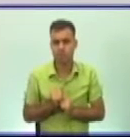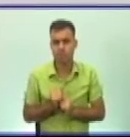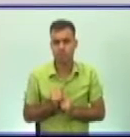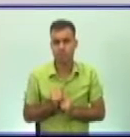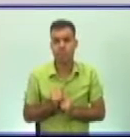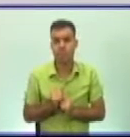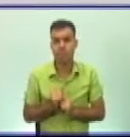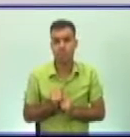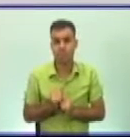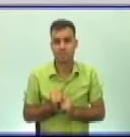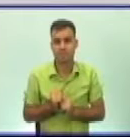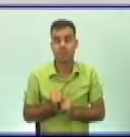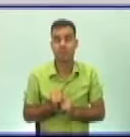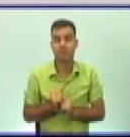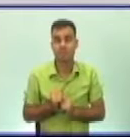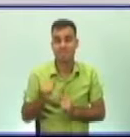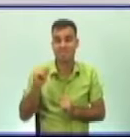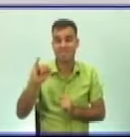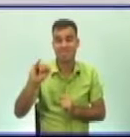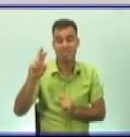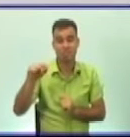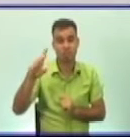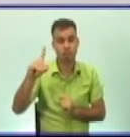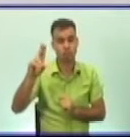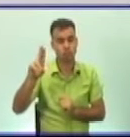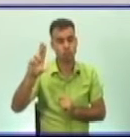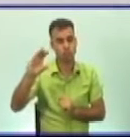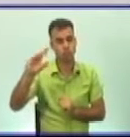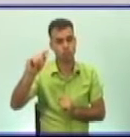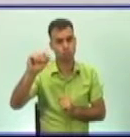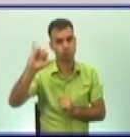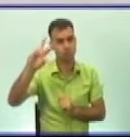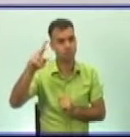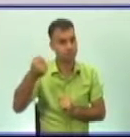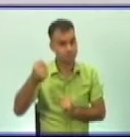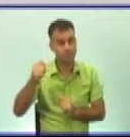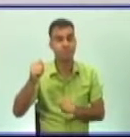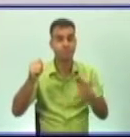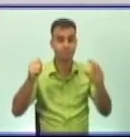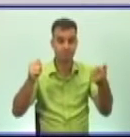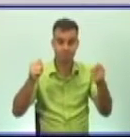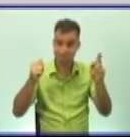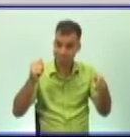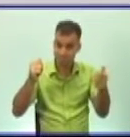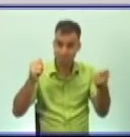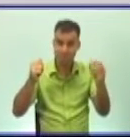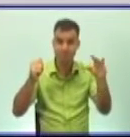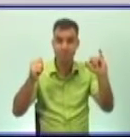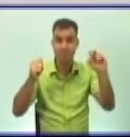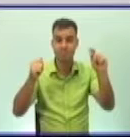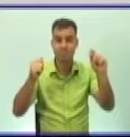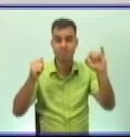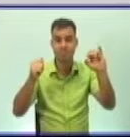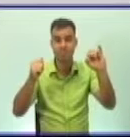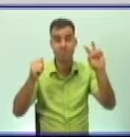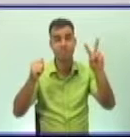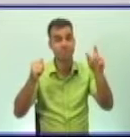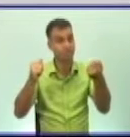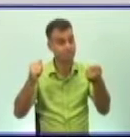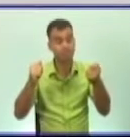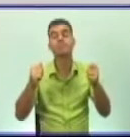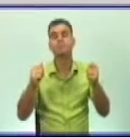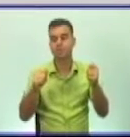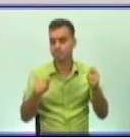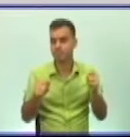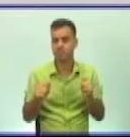reactancia capacitiva, les aportaron estos resultados. La reactancia inductiva tiene un valor de 6 ohm